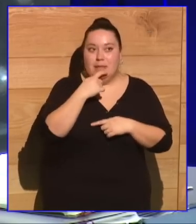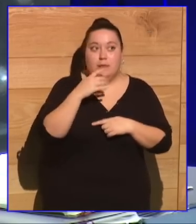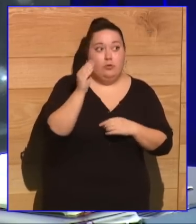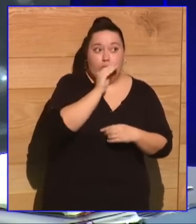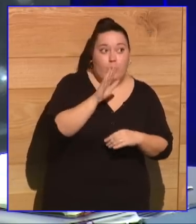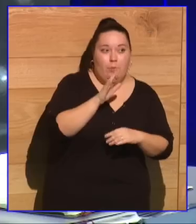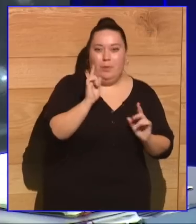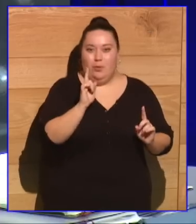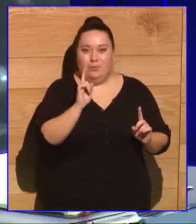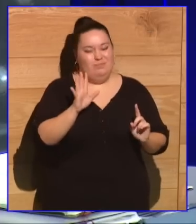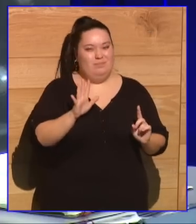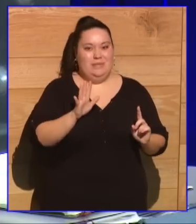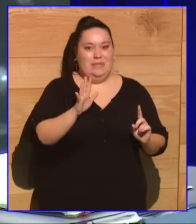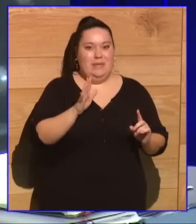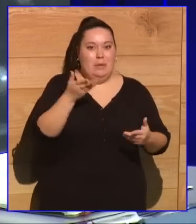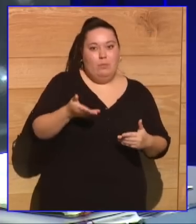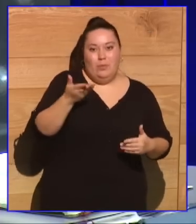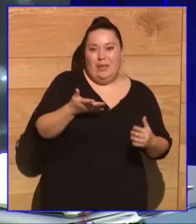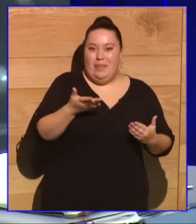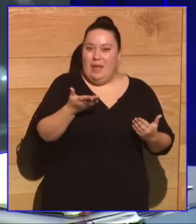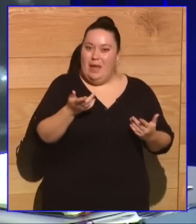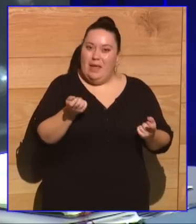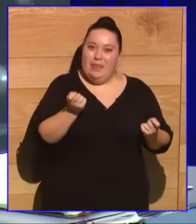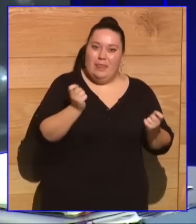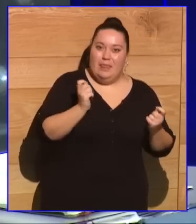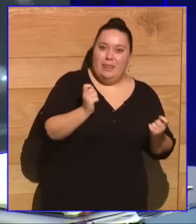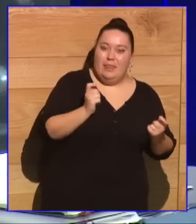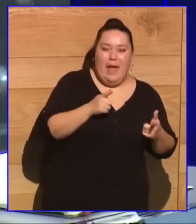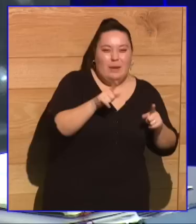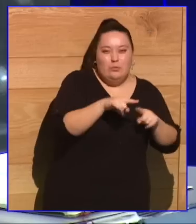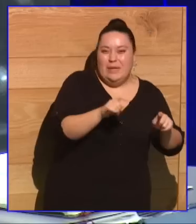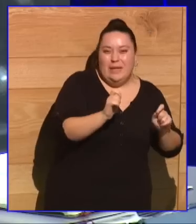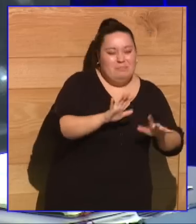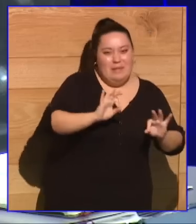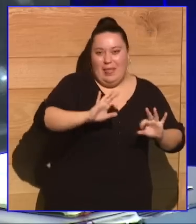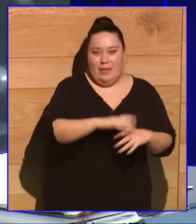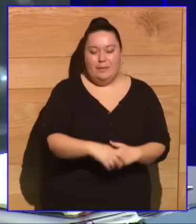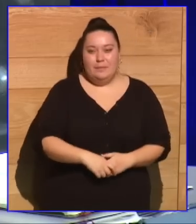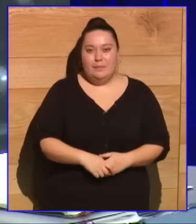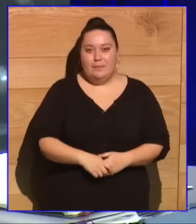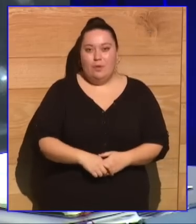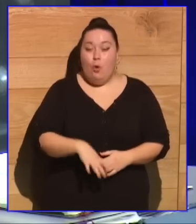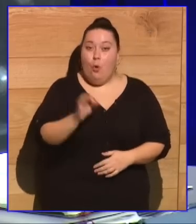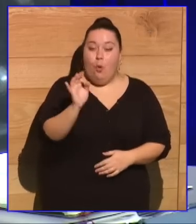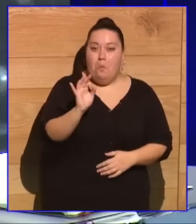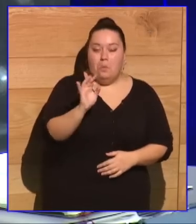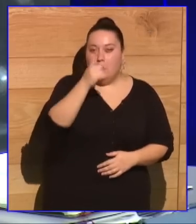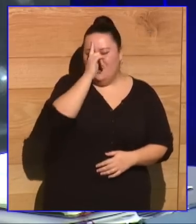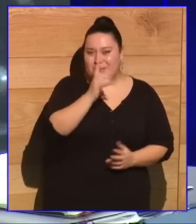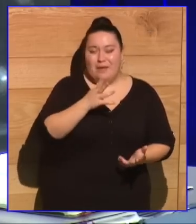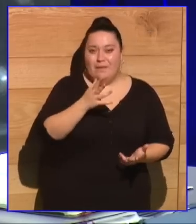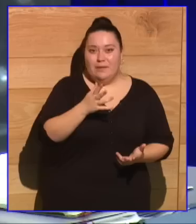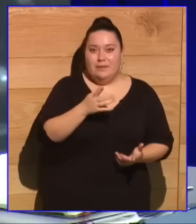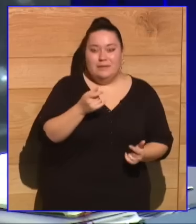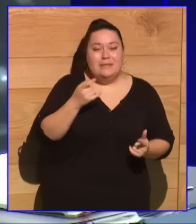mejores, que no parecen darle especial importancia. No sé si es que no le dan importancia a la música, que sí se la dan, como si es que no saben demasiado, no tienen particular